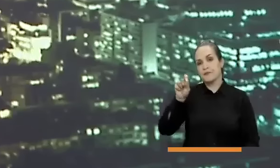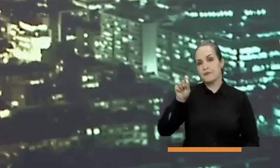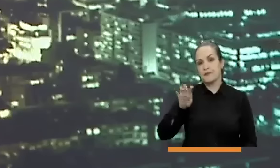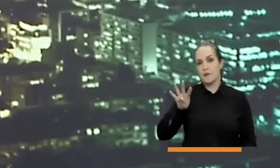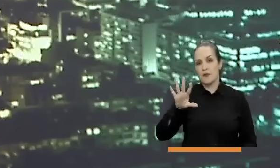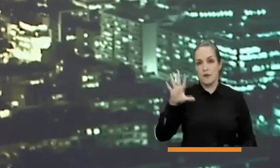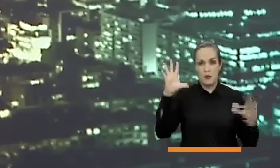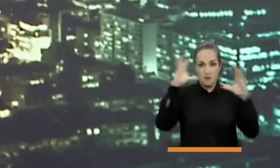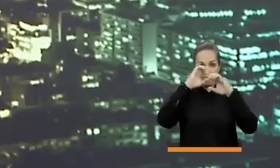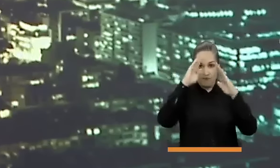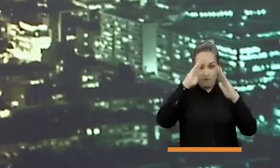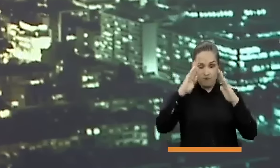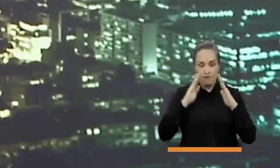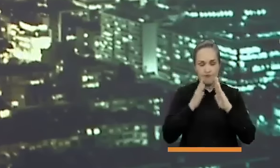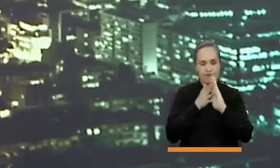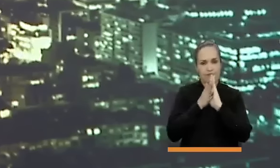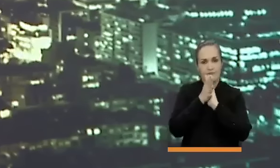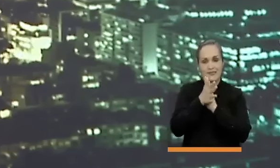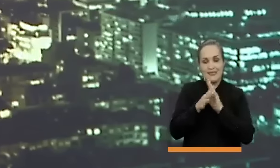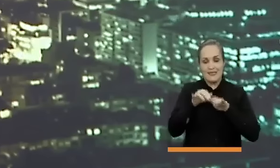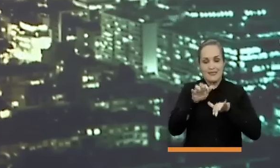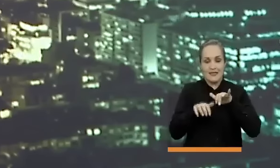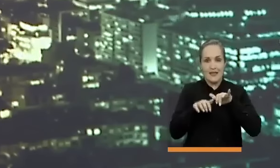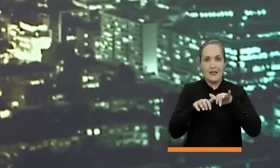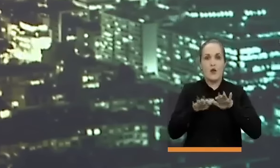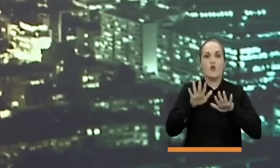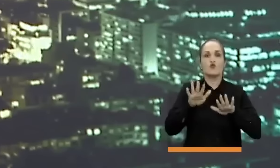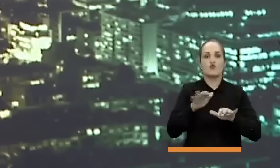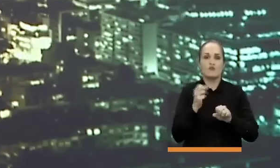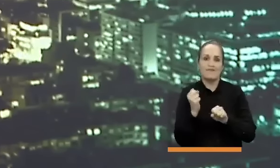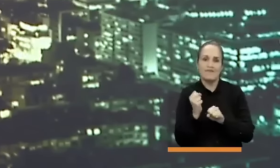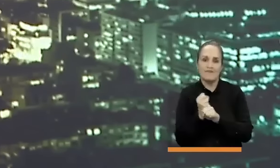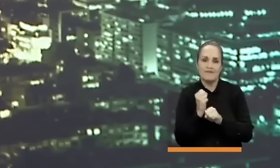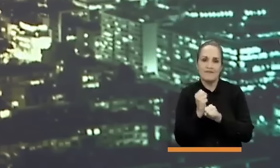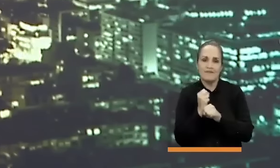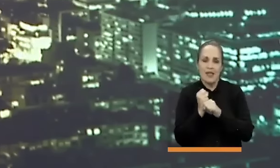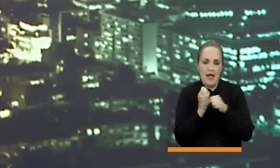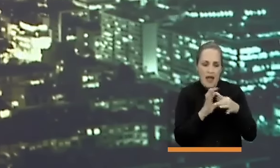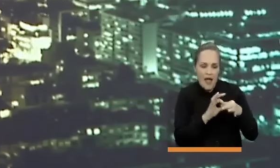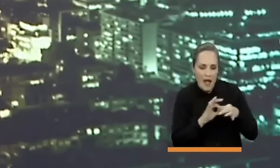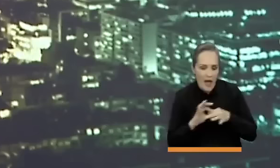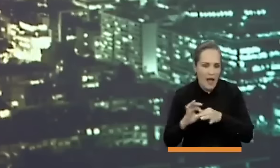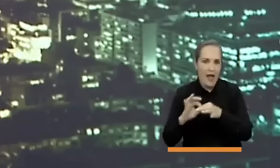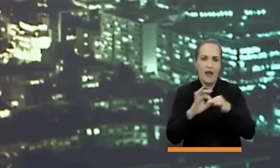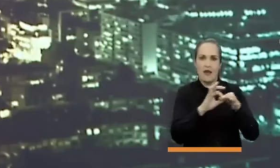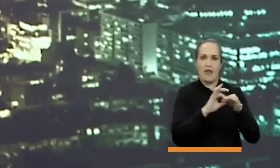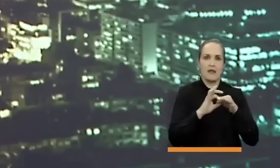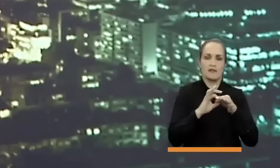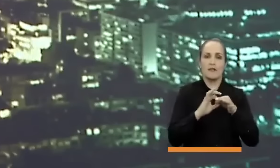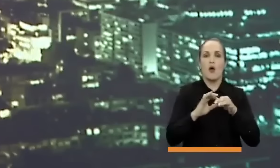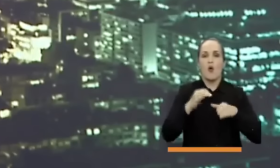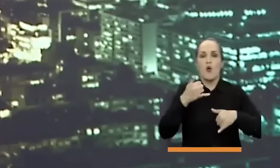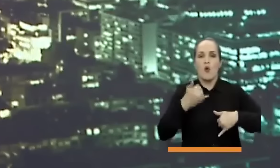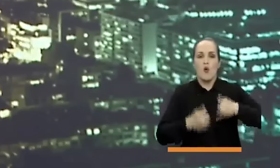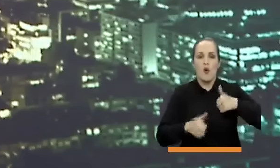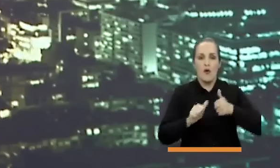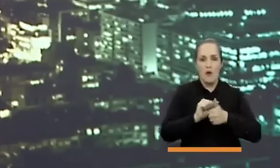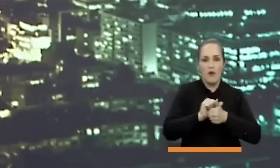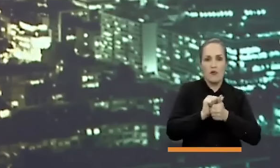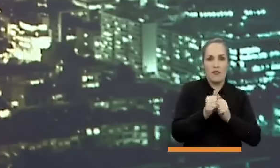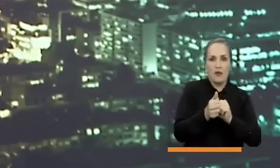noche mucha atención que el secretario ejecutivo de la alianza bolivariana para los pueblos de nuestra América Alba tcp Jorge